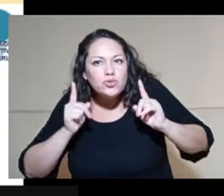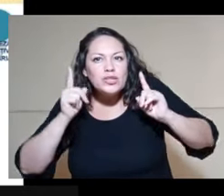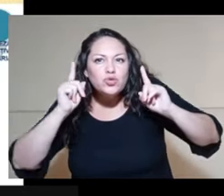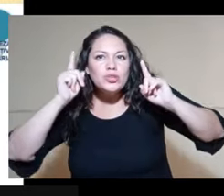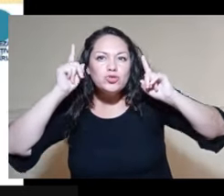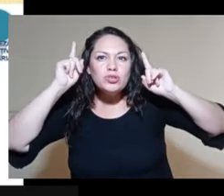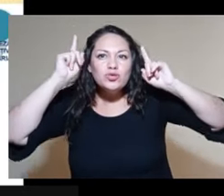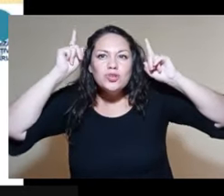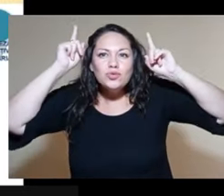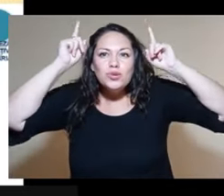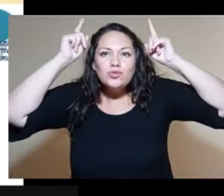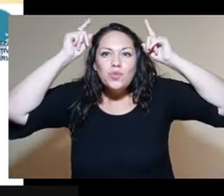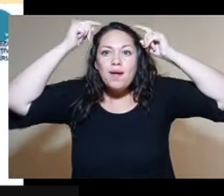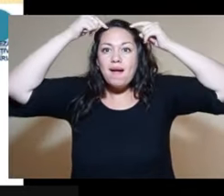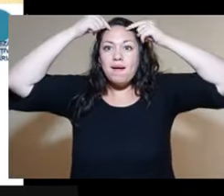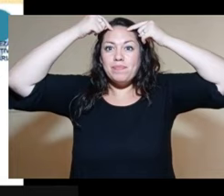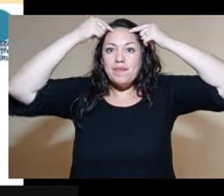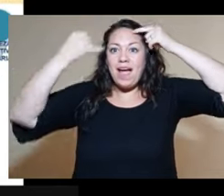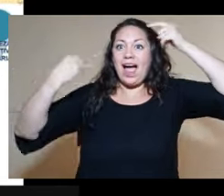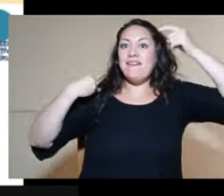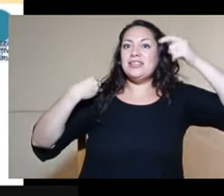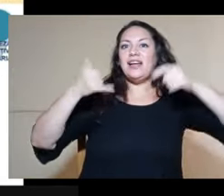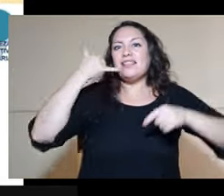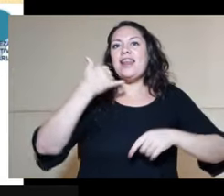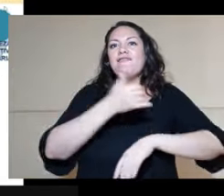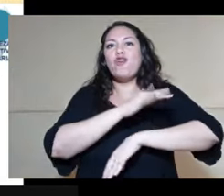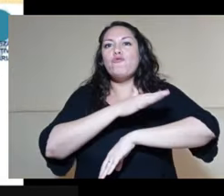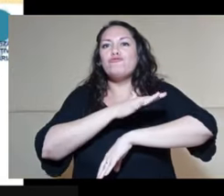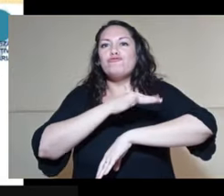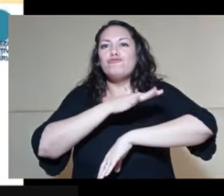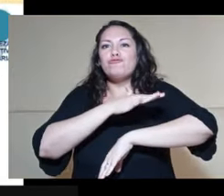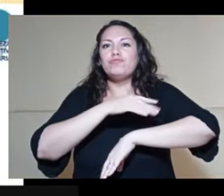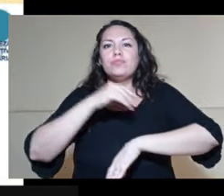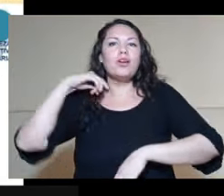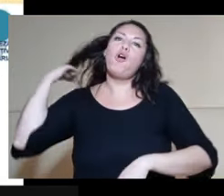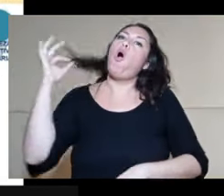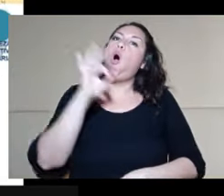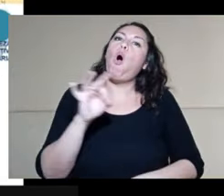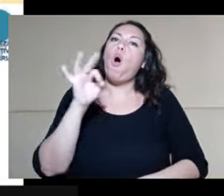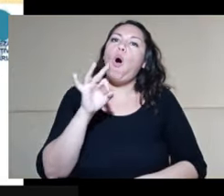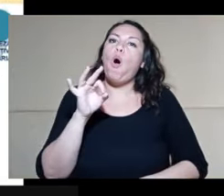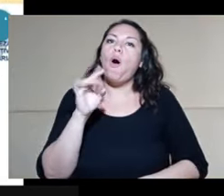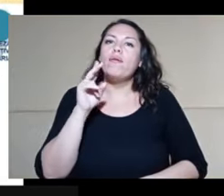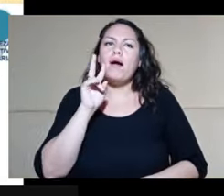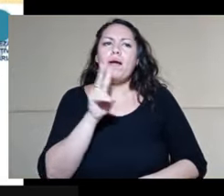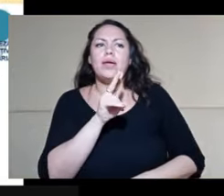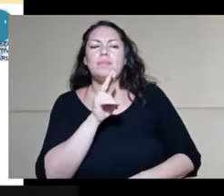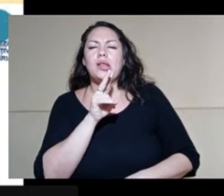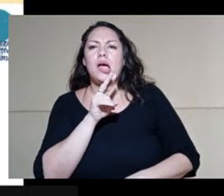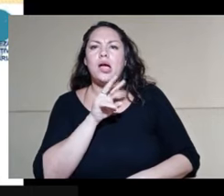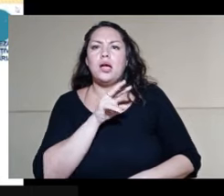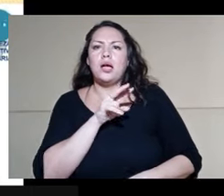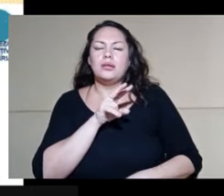ir a llevar todo a la corteza, para decir, che, te está vibrando el celular, che, fíjate